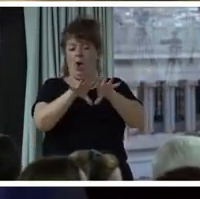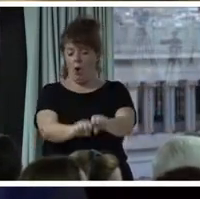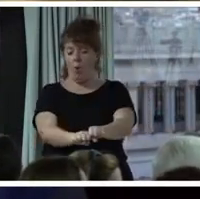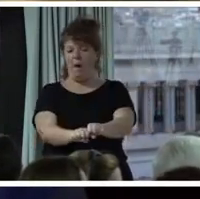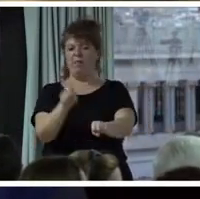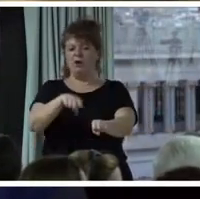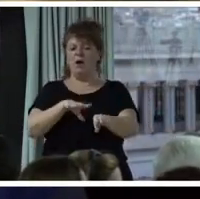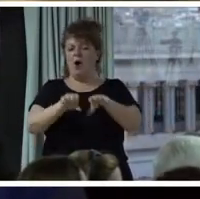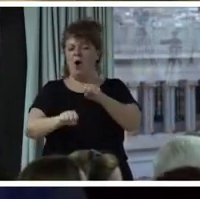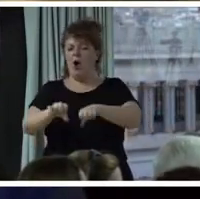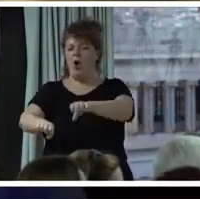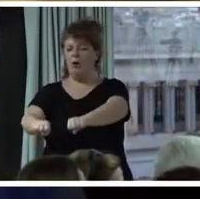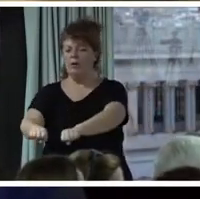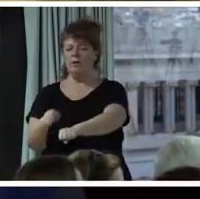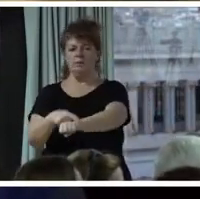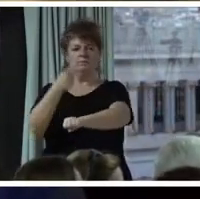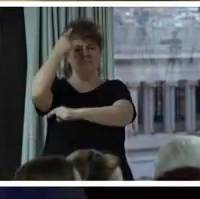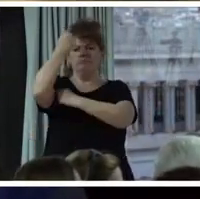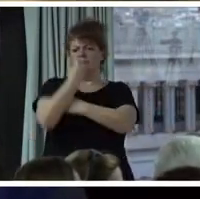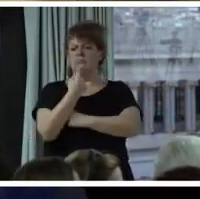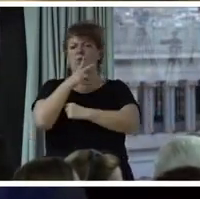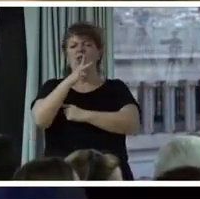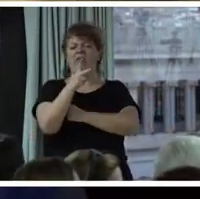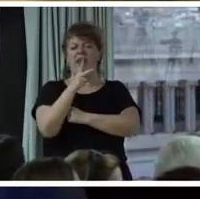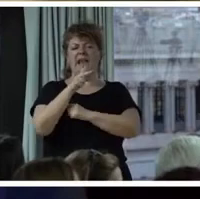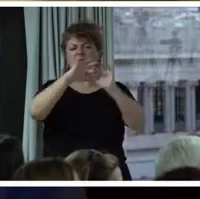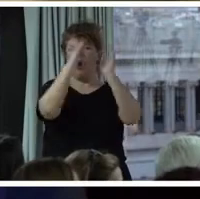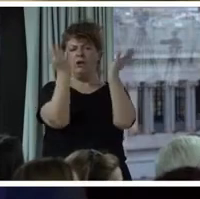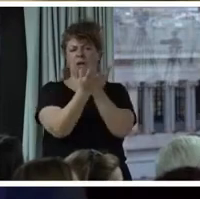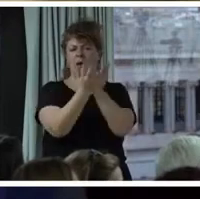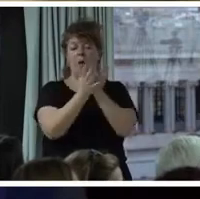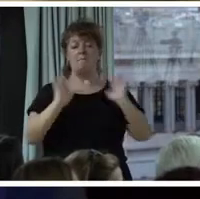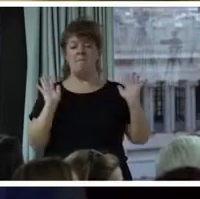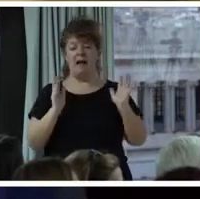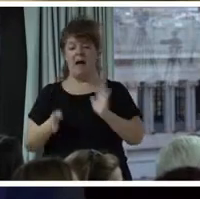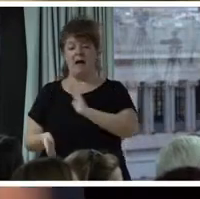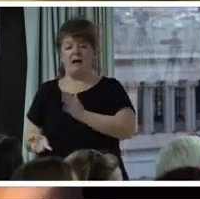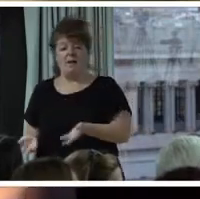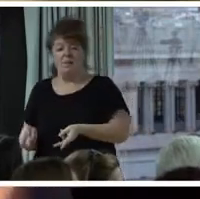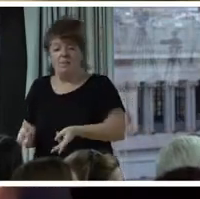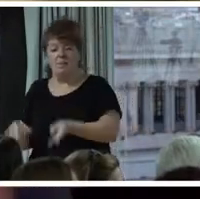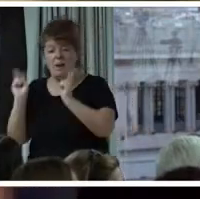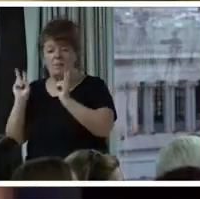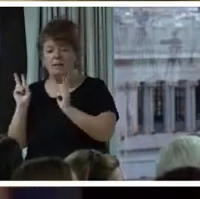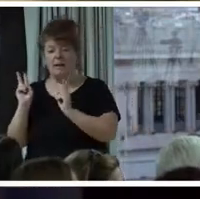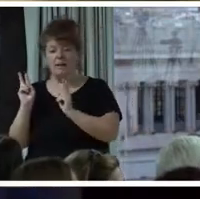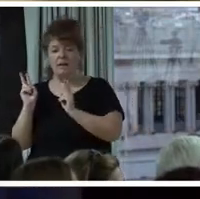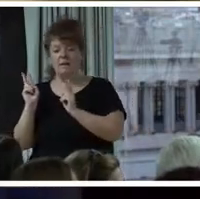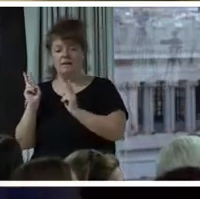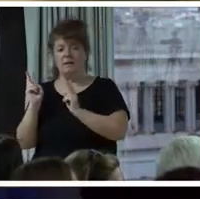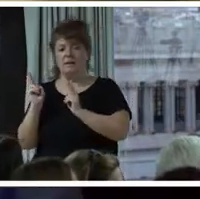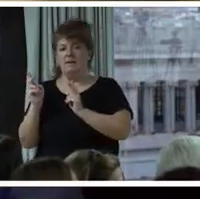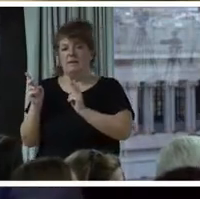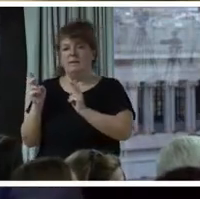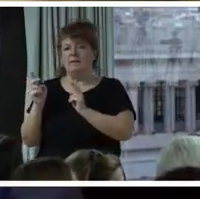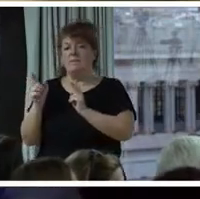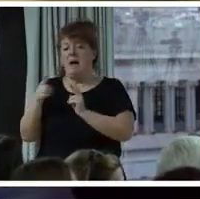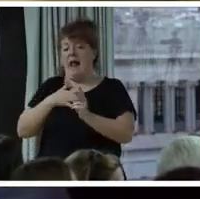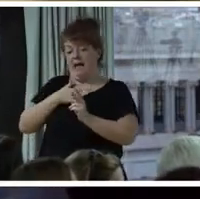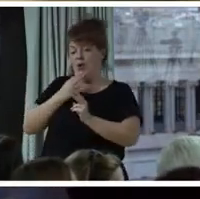colonización es el imperativo ordenado por el derecho internacional simplemente para permitir que el otro Viva en